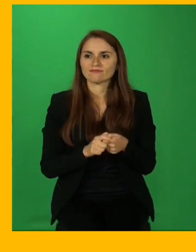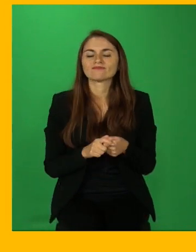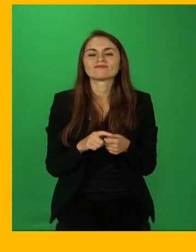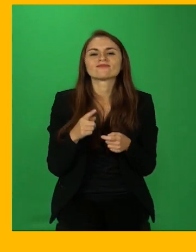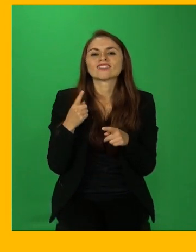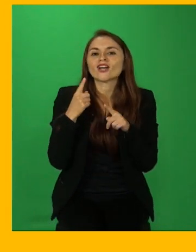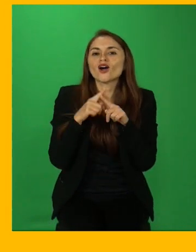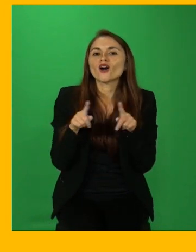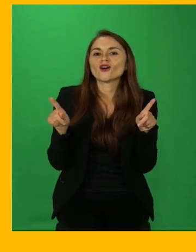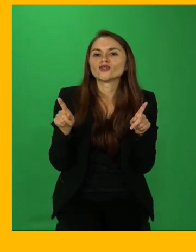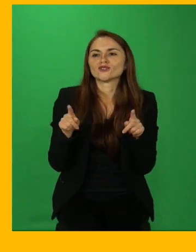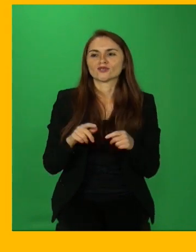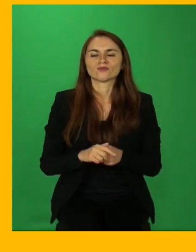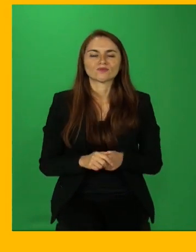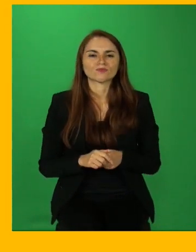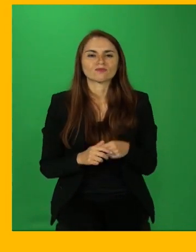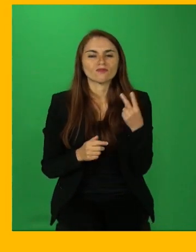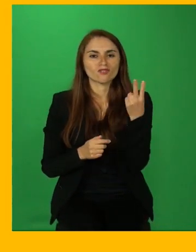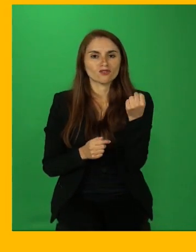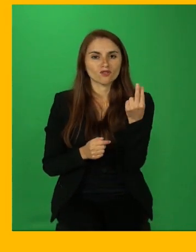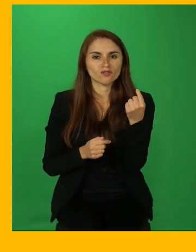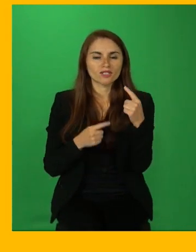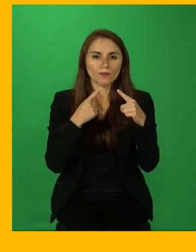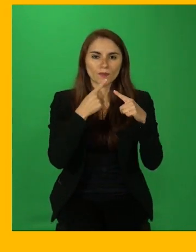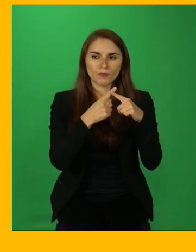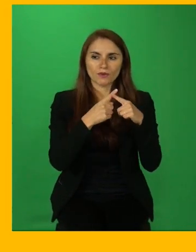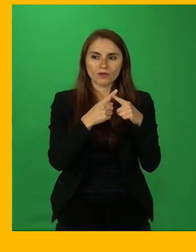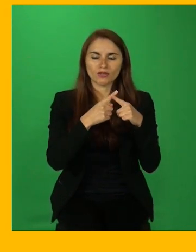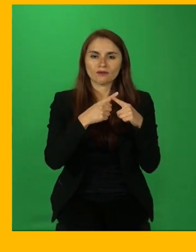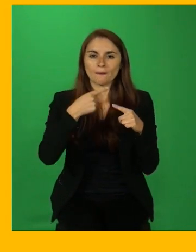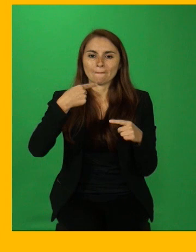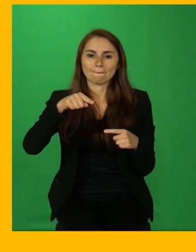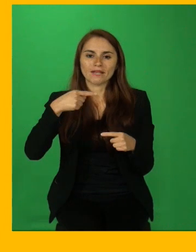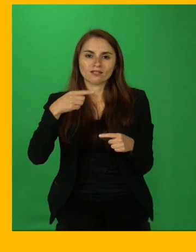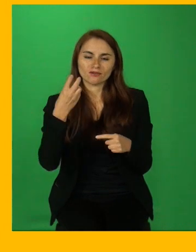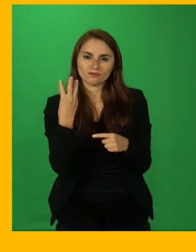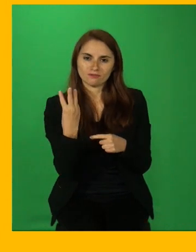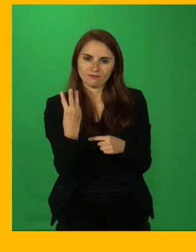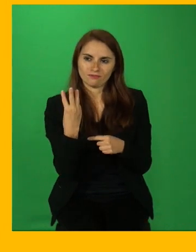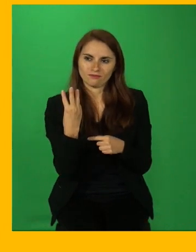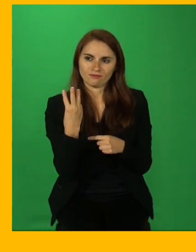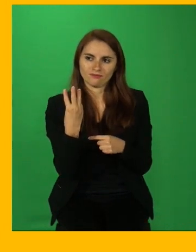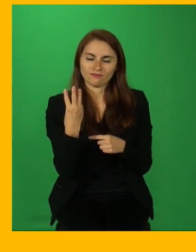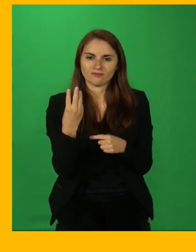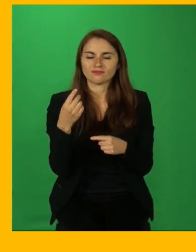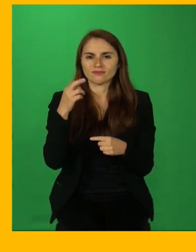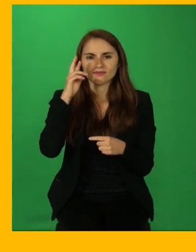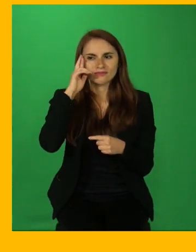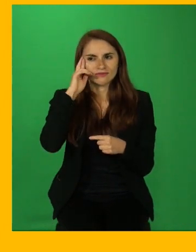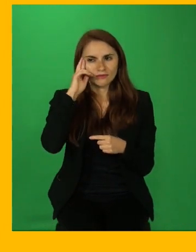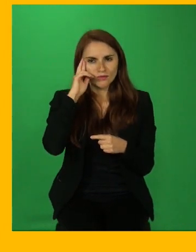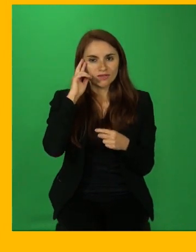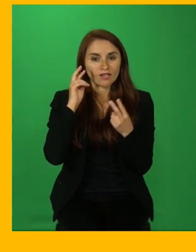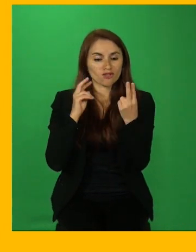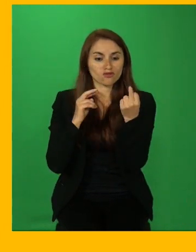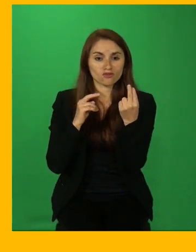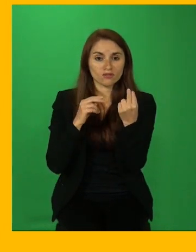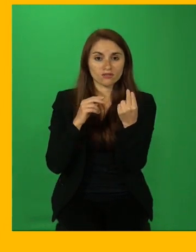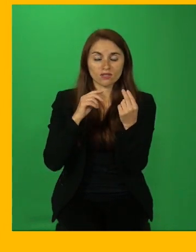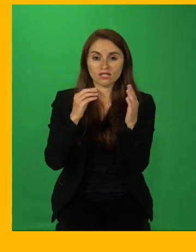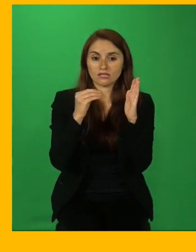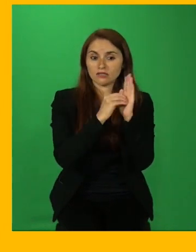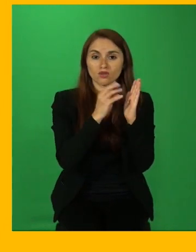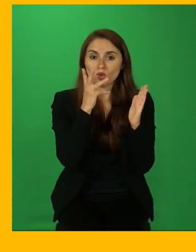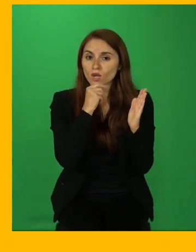este ejemplo 12 por 3 negativos recuerda que el 12 no lleva signo eso que quiere decir que es